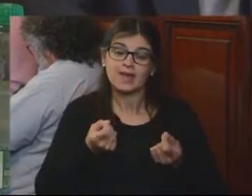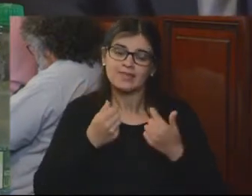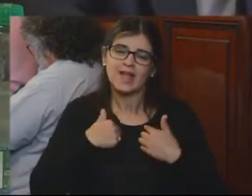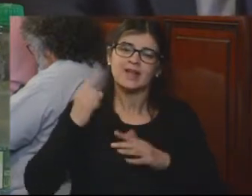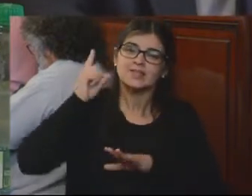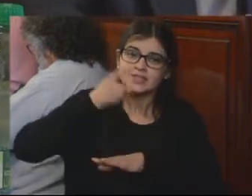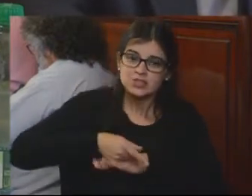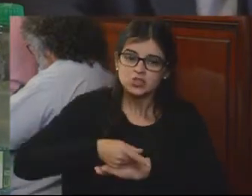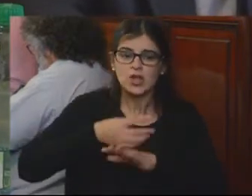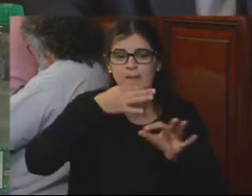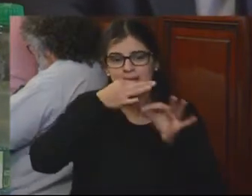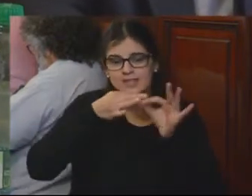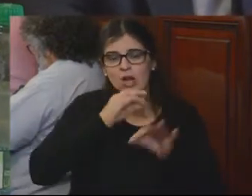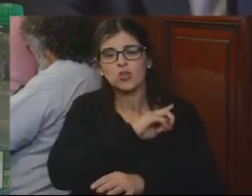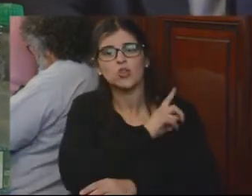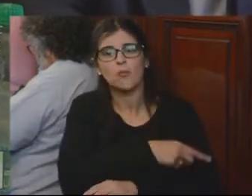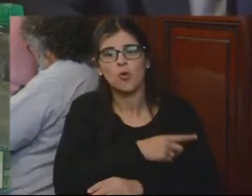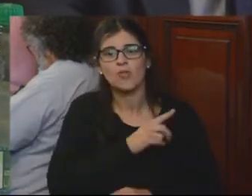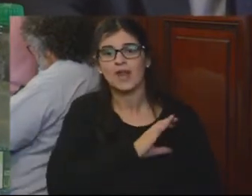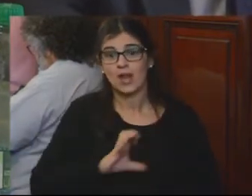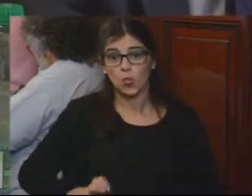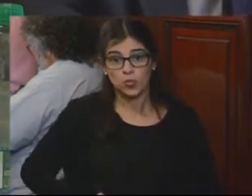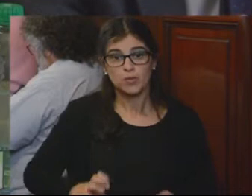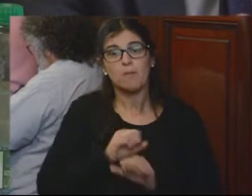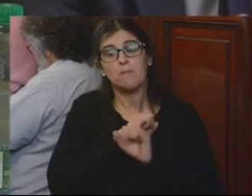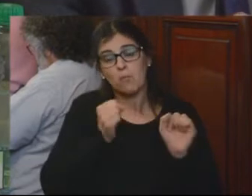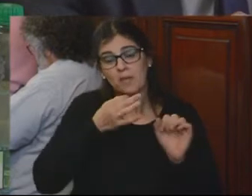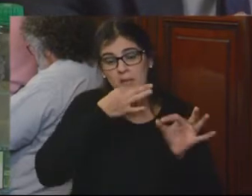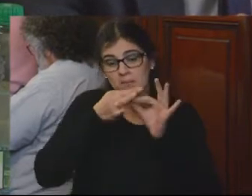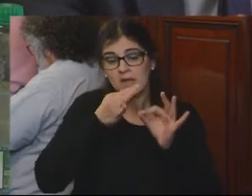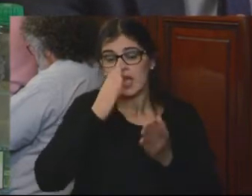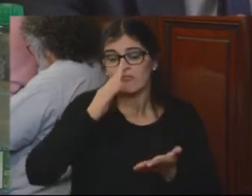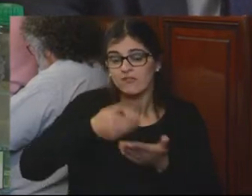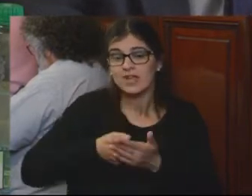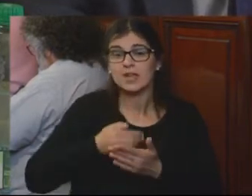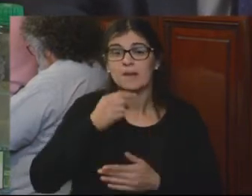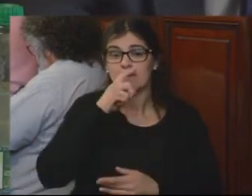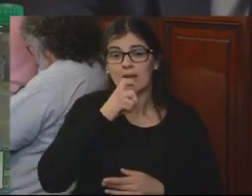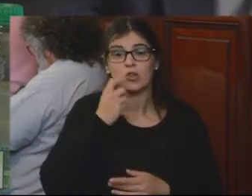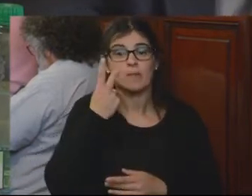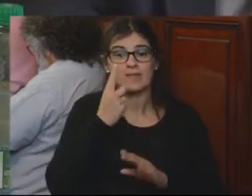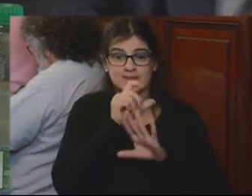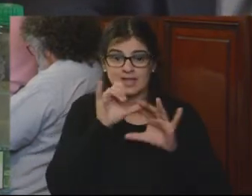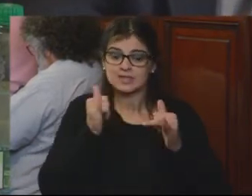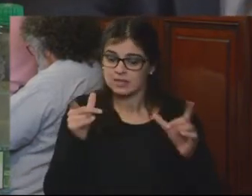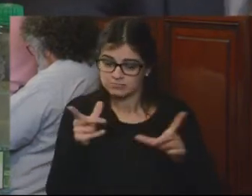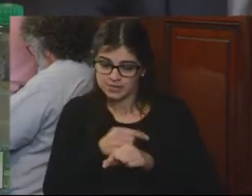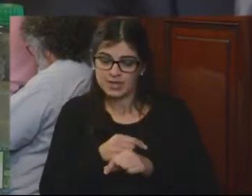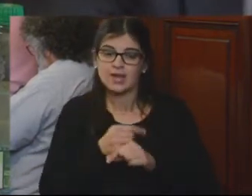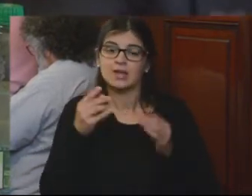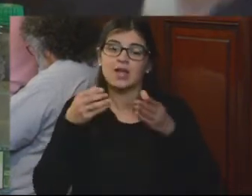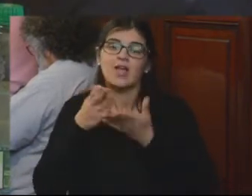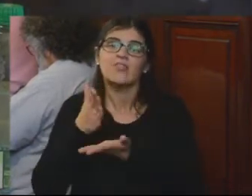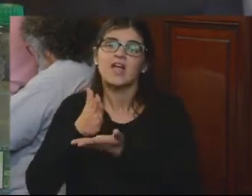decisiones y mensajes del poder ejecutivo podemos señalar que a fines de marzo del 2016 se disolvió la dirección nacional de